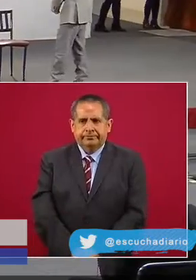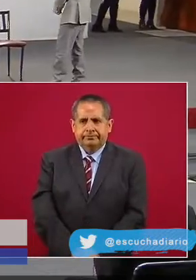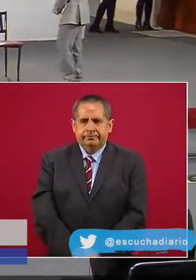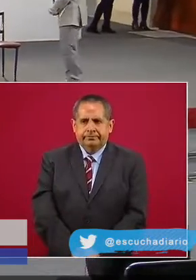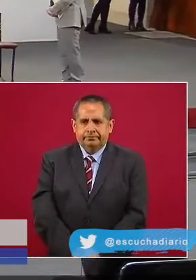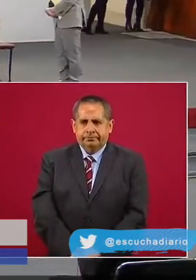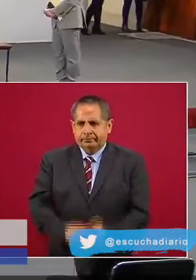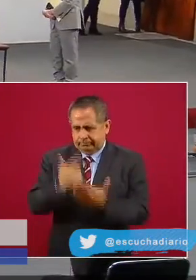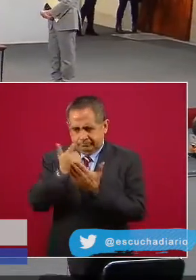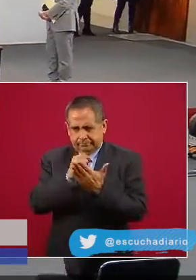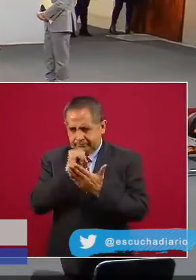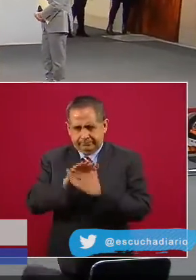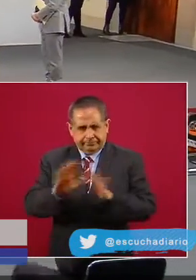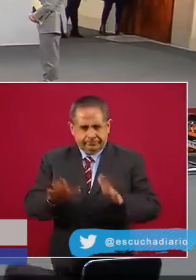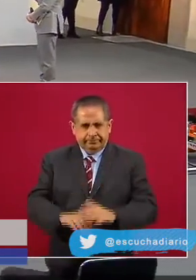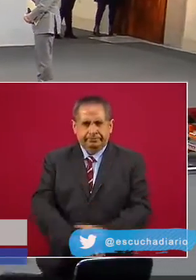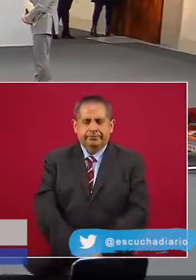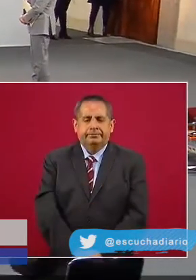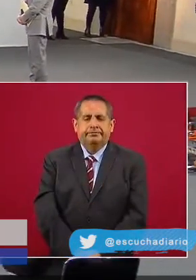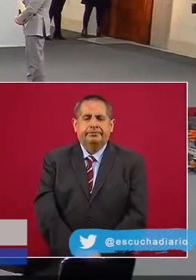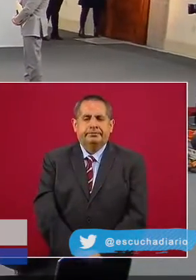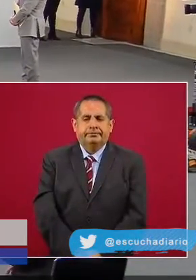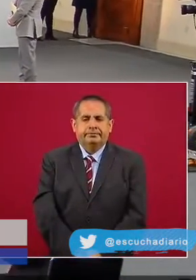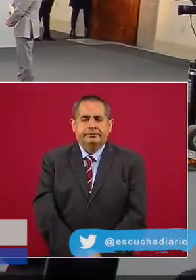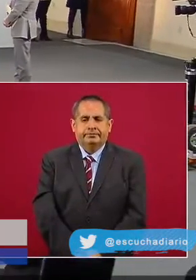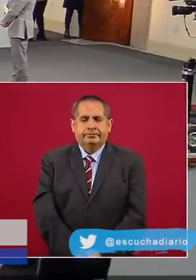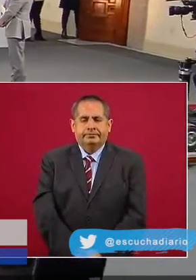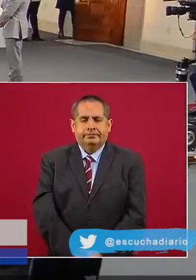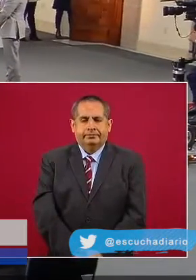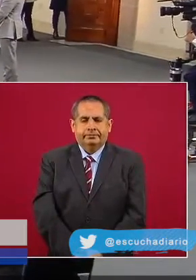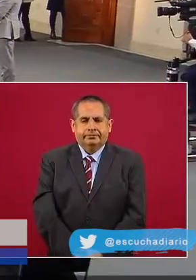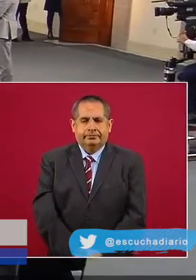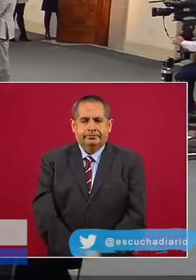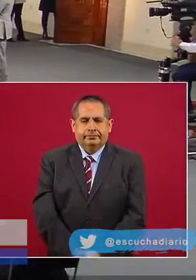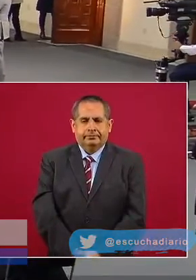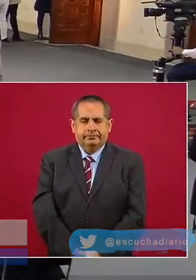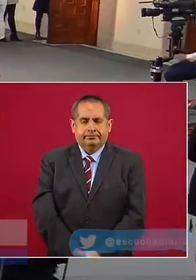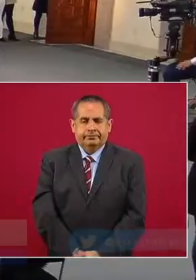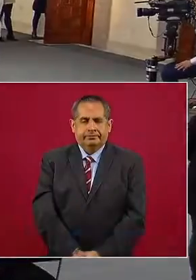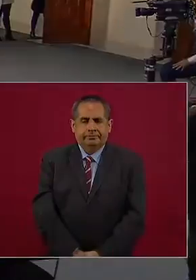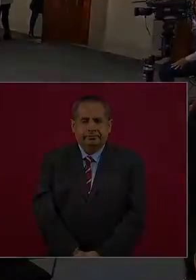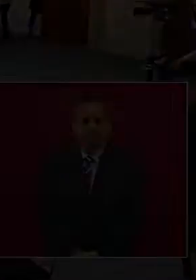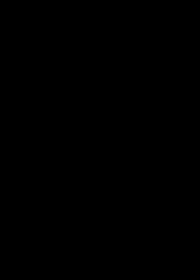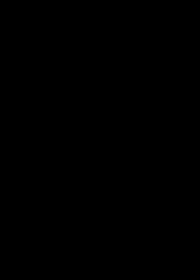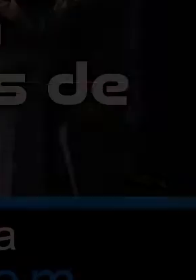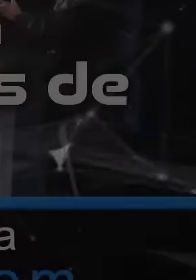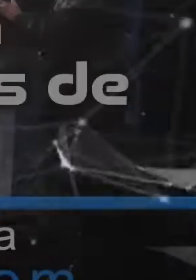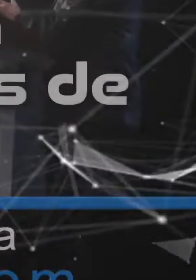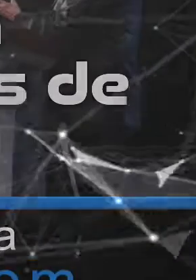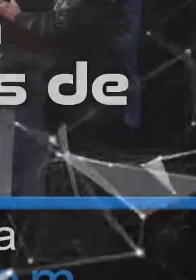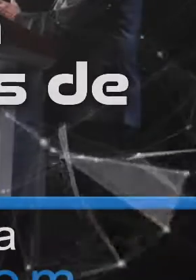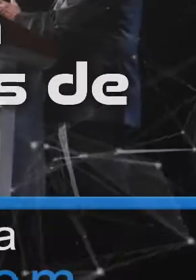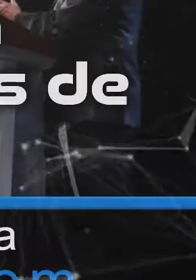Sin lista. Pero vamos para atrás. Se quedan igual como están sentados.